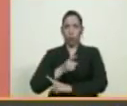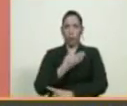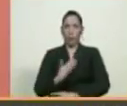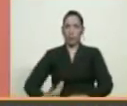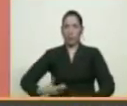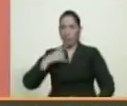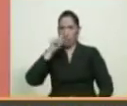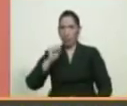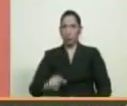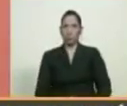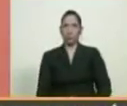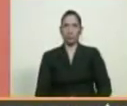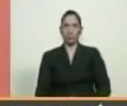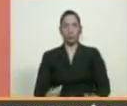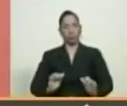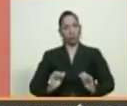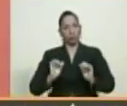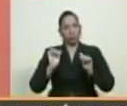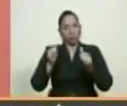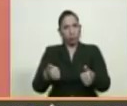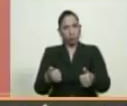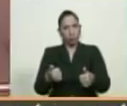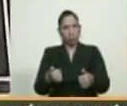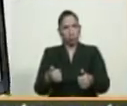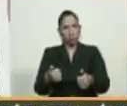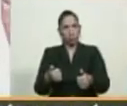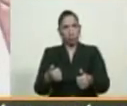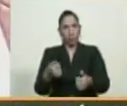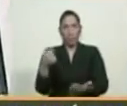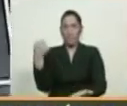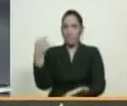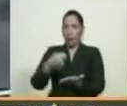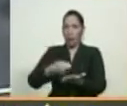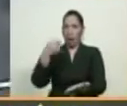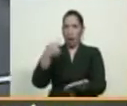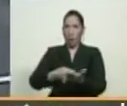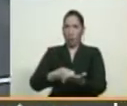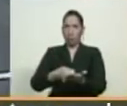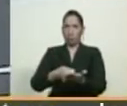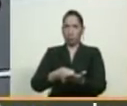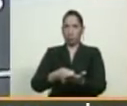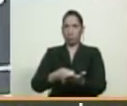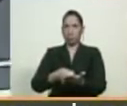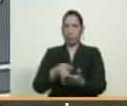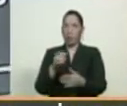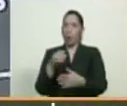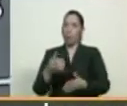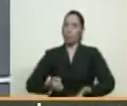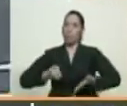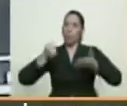Maduro, se ha iniciado el depósito del bono de protección al